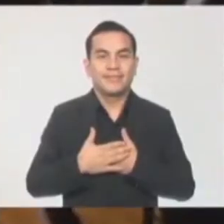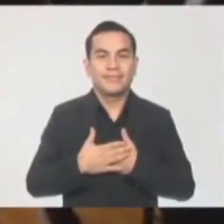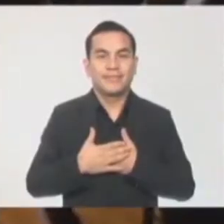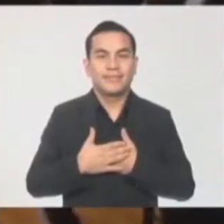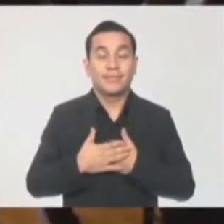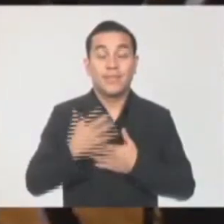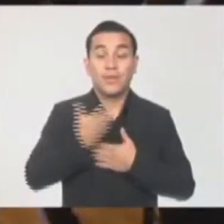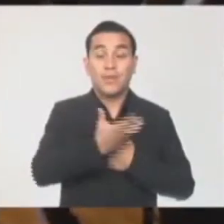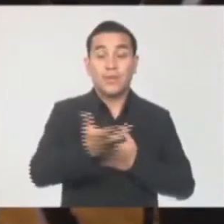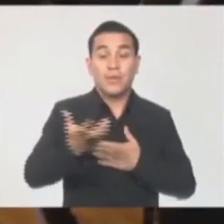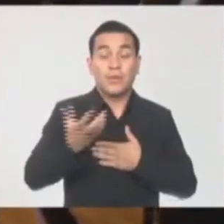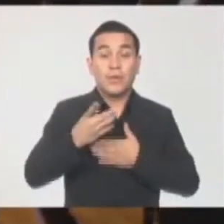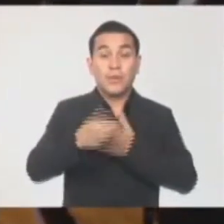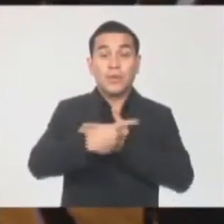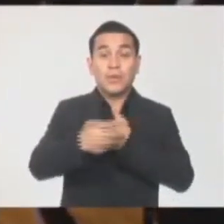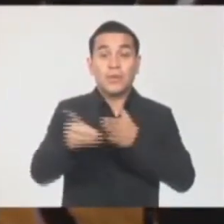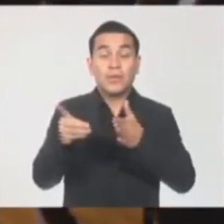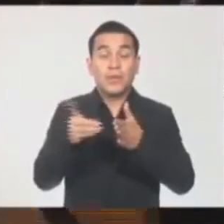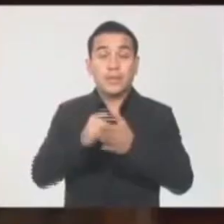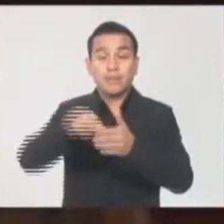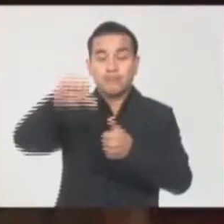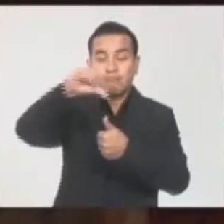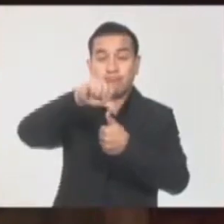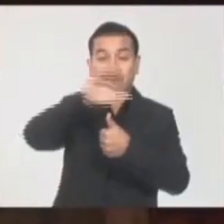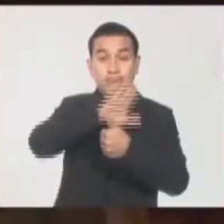Señores diputados al Parlamento Centroamericano,